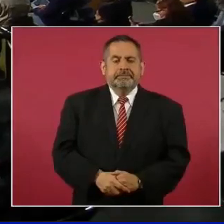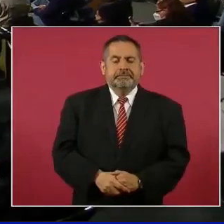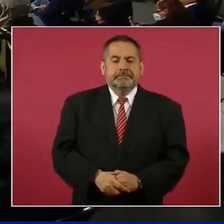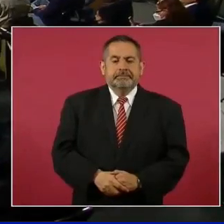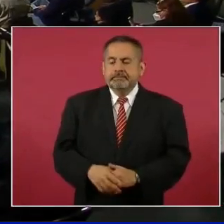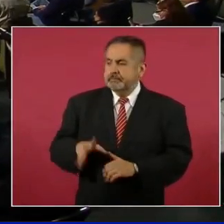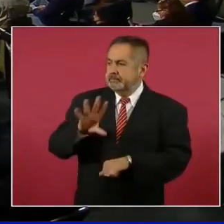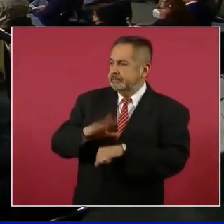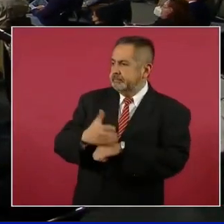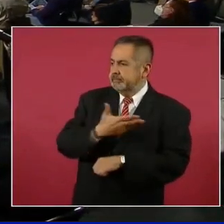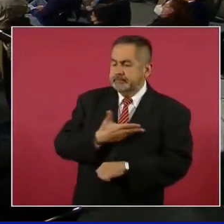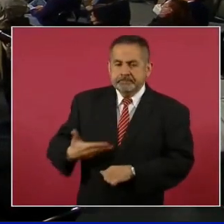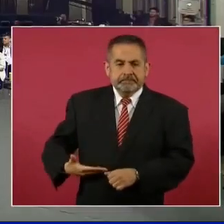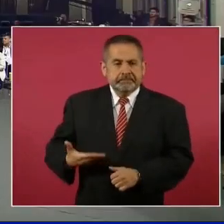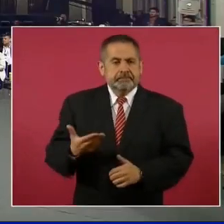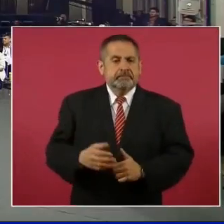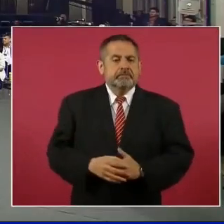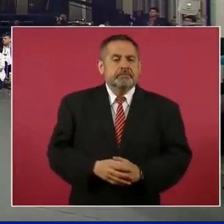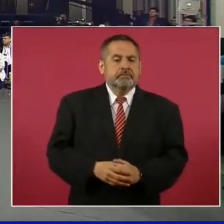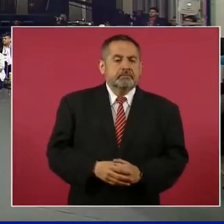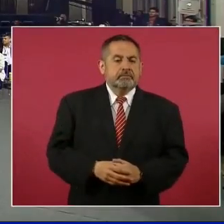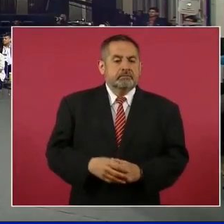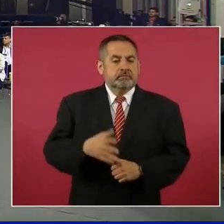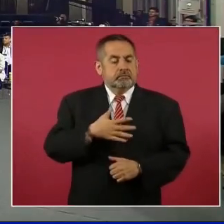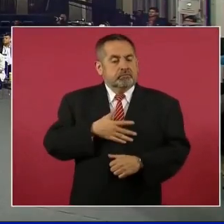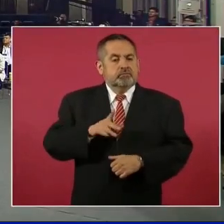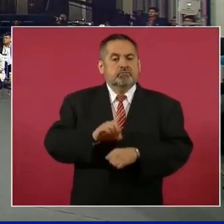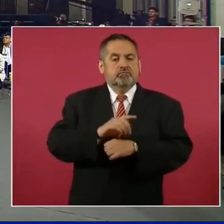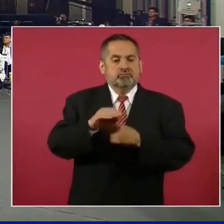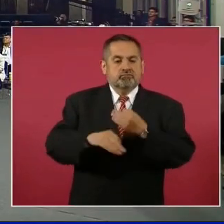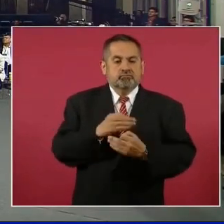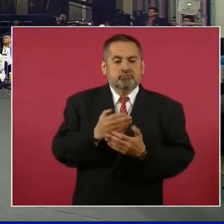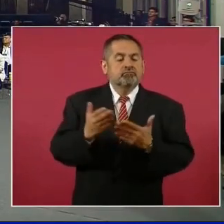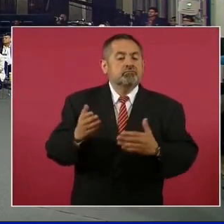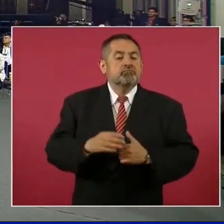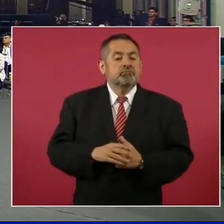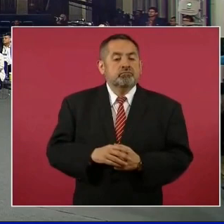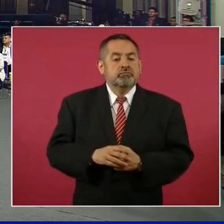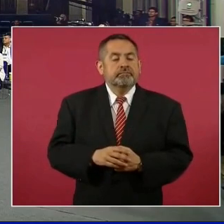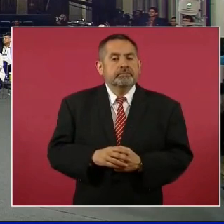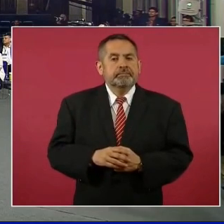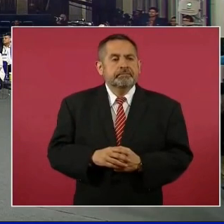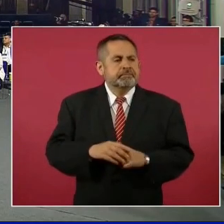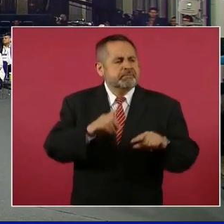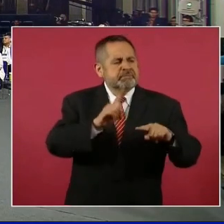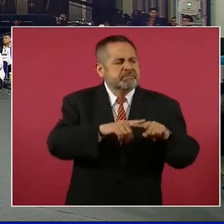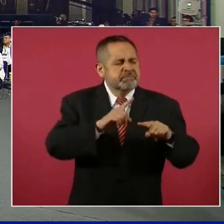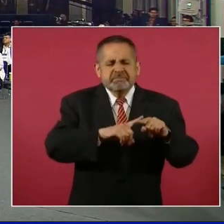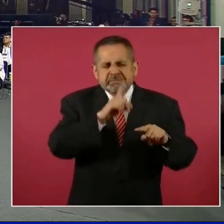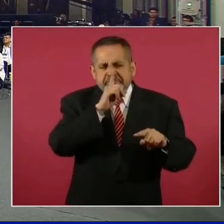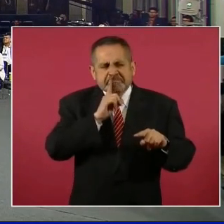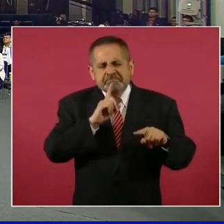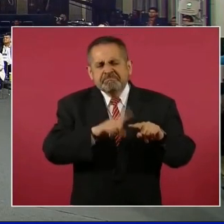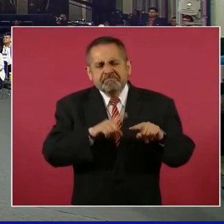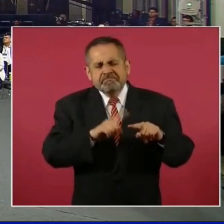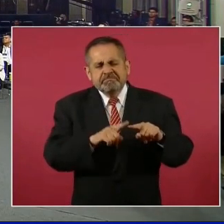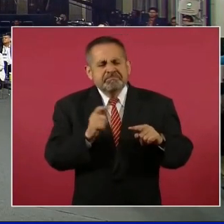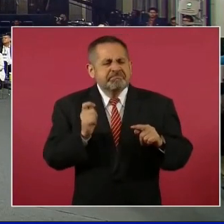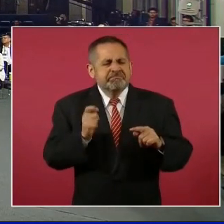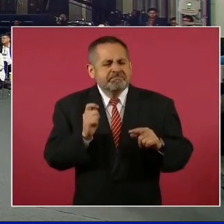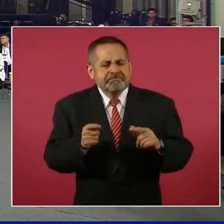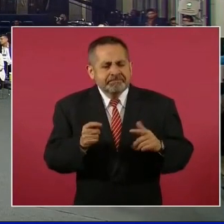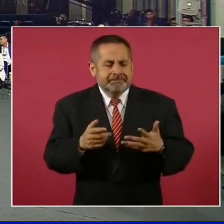con su permiso Señor Presidente buenos días a todas y a todos este es el Quién es quién en las mentiras de la semana